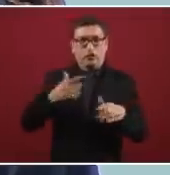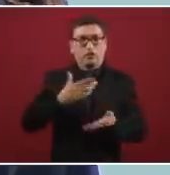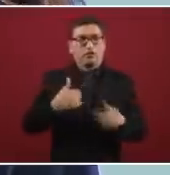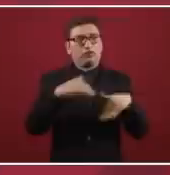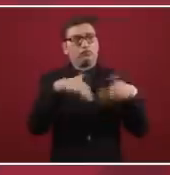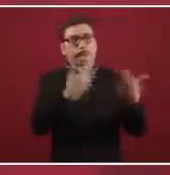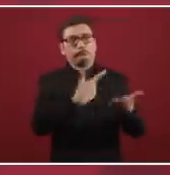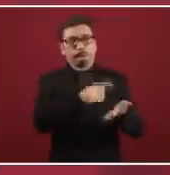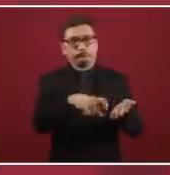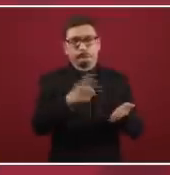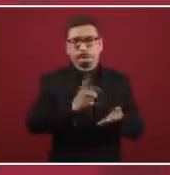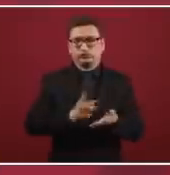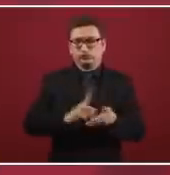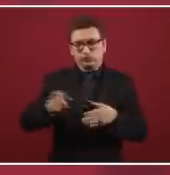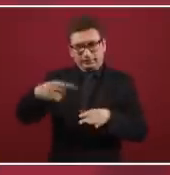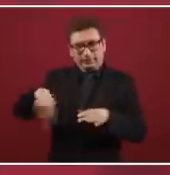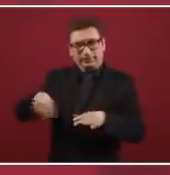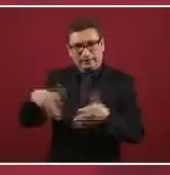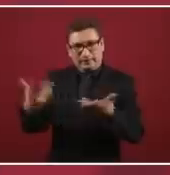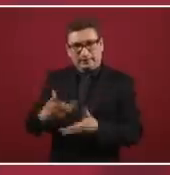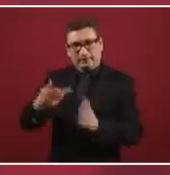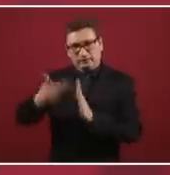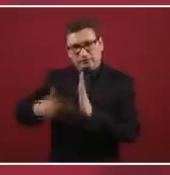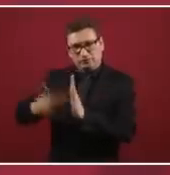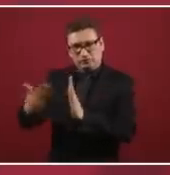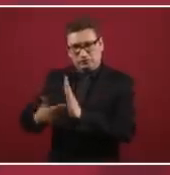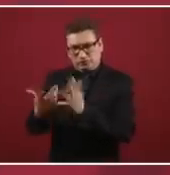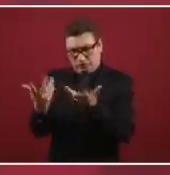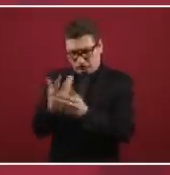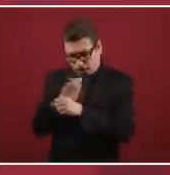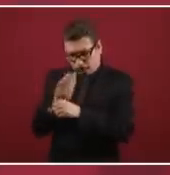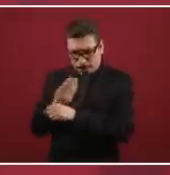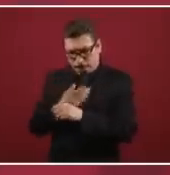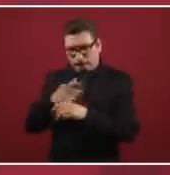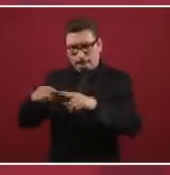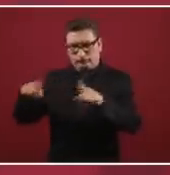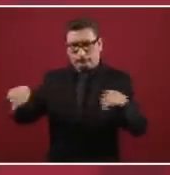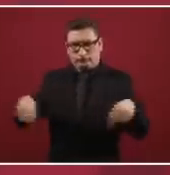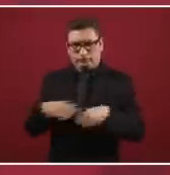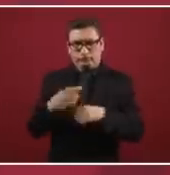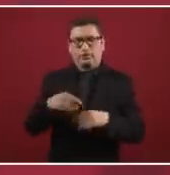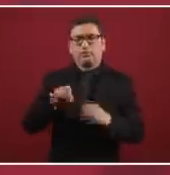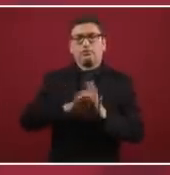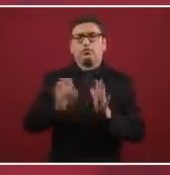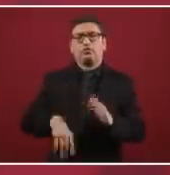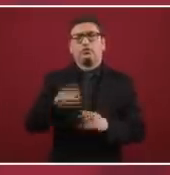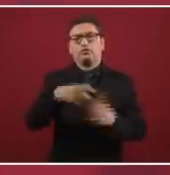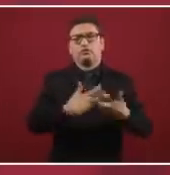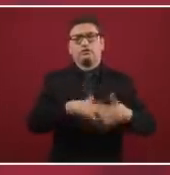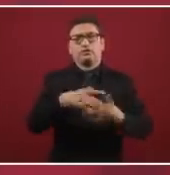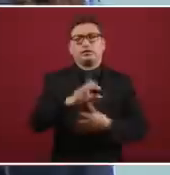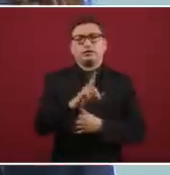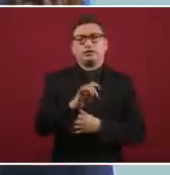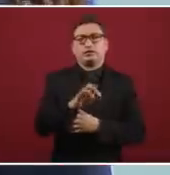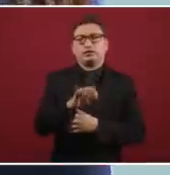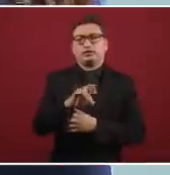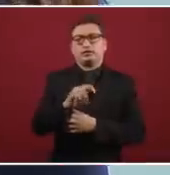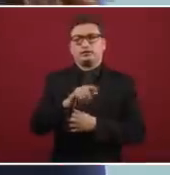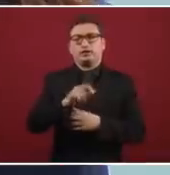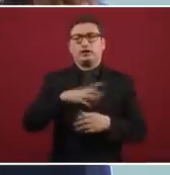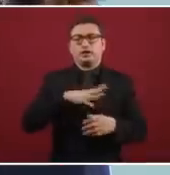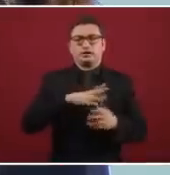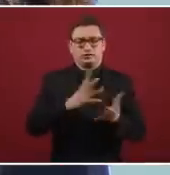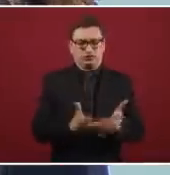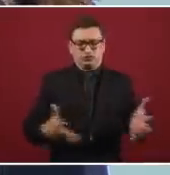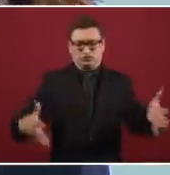el tecnólogo, los hicieron ahí. Por ejemplo, Cadereyta, es de reconocerle, hay unas tinas que